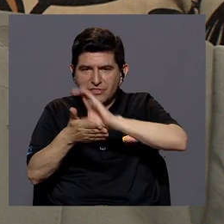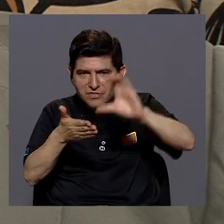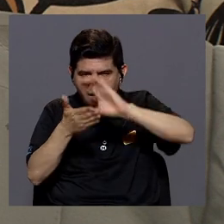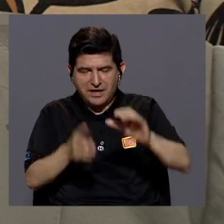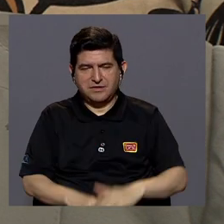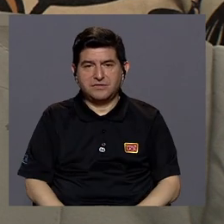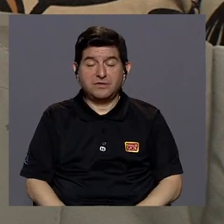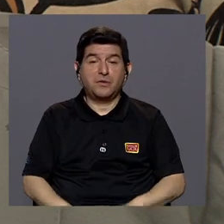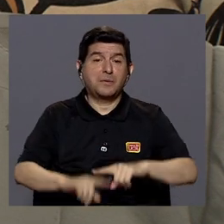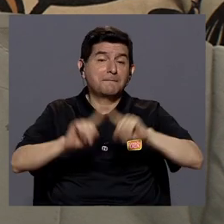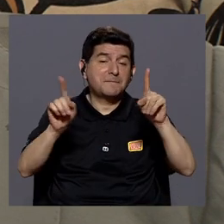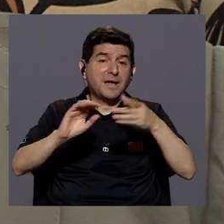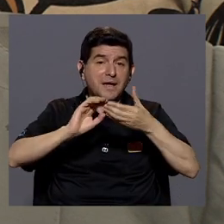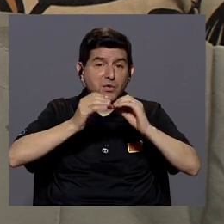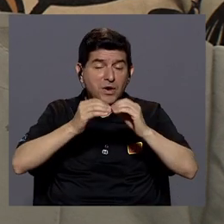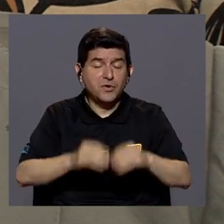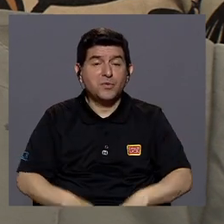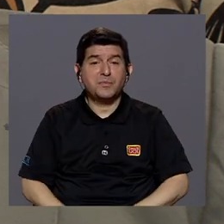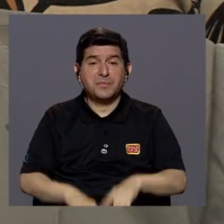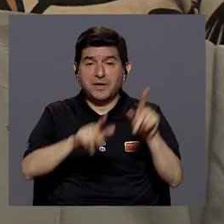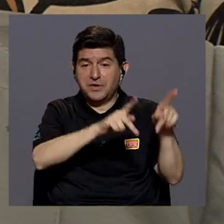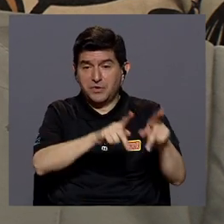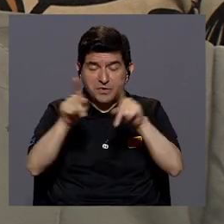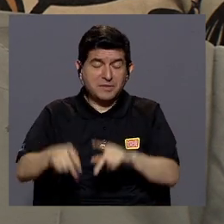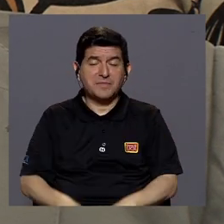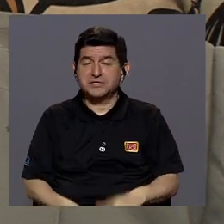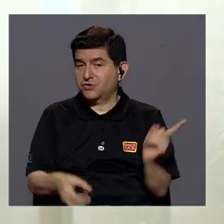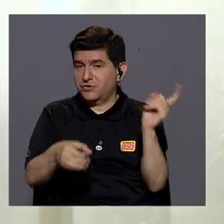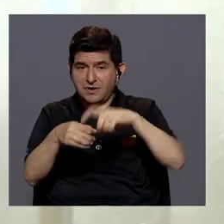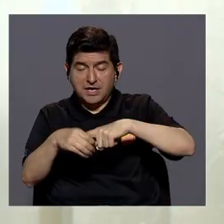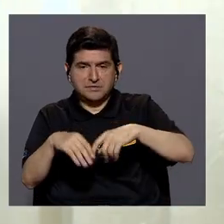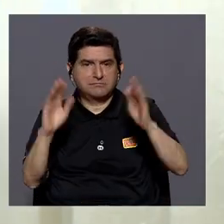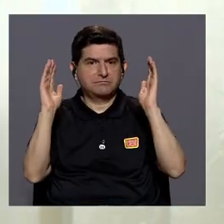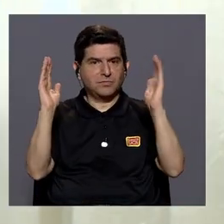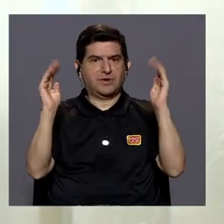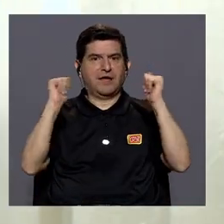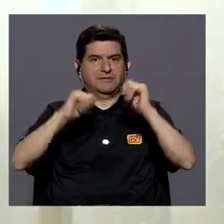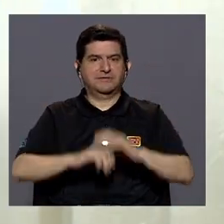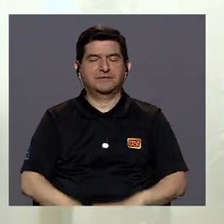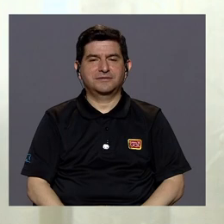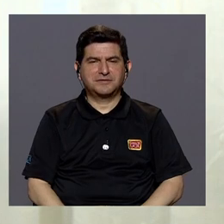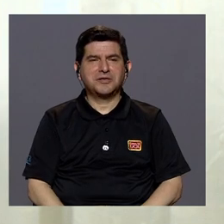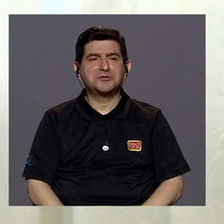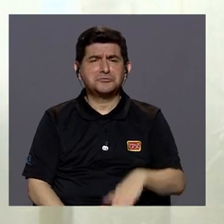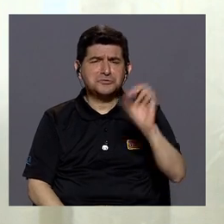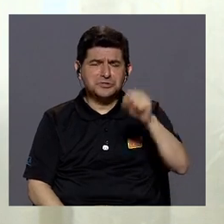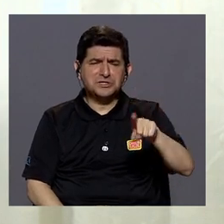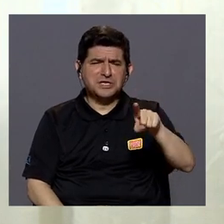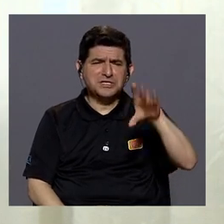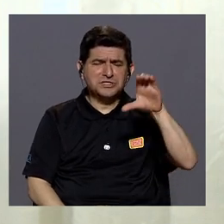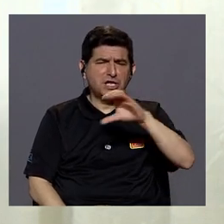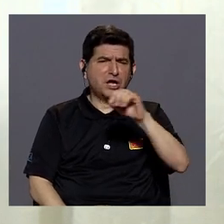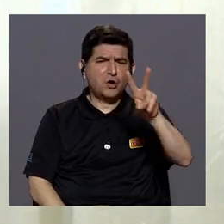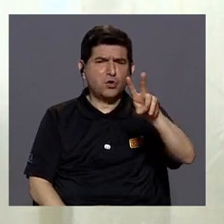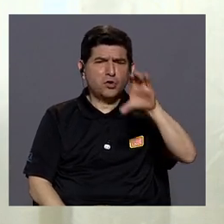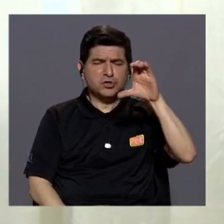la cantidad de periodistas que no están colegiados es muy grande. Sacan 100, 200 periodistas